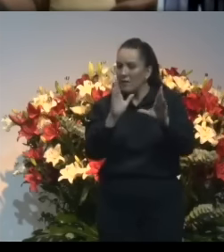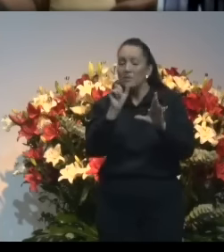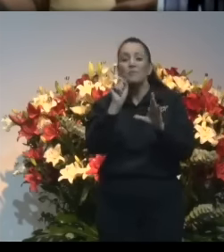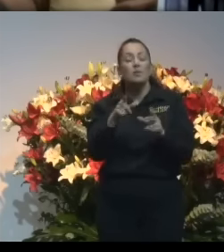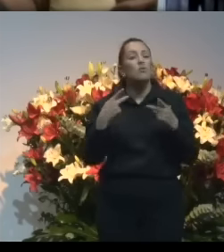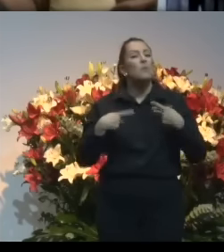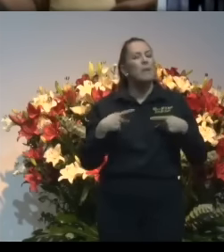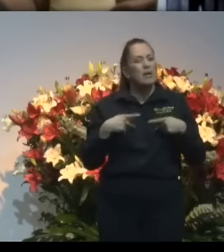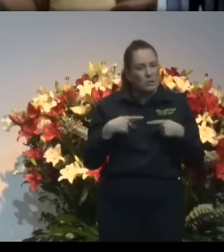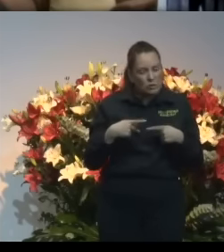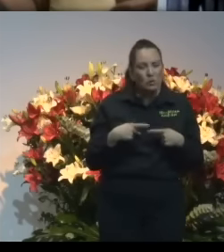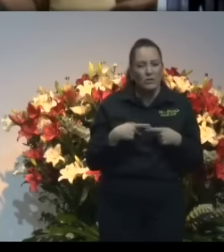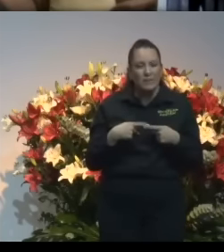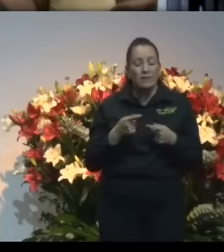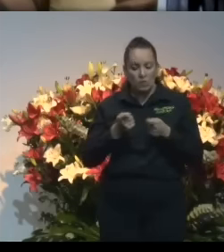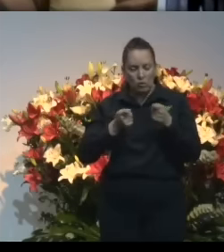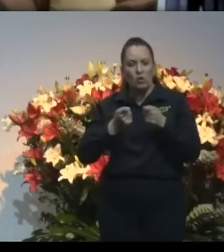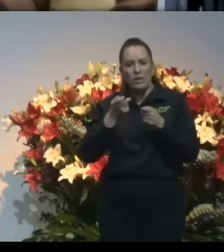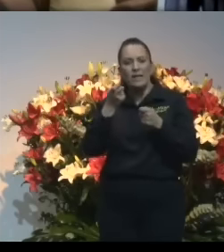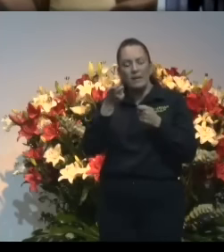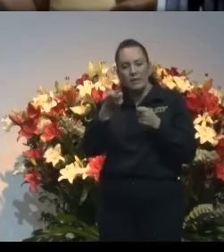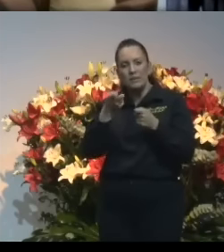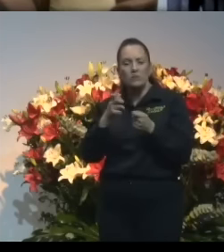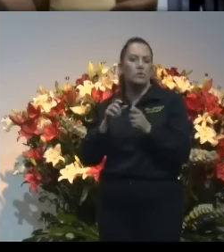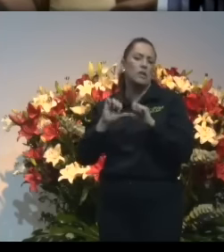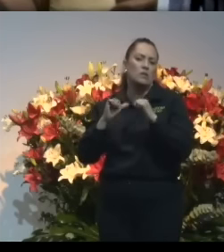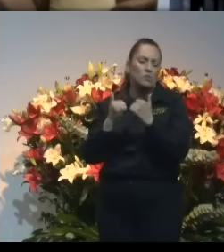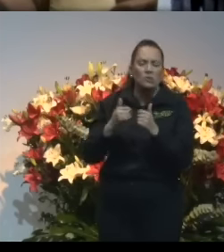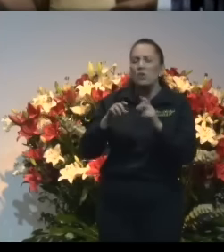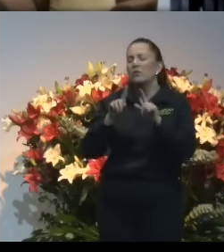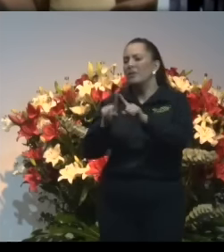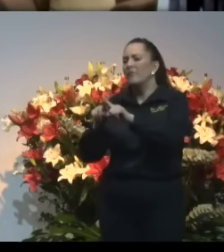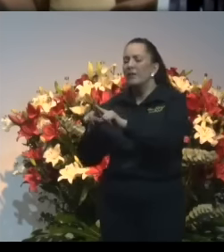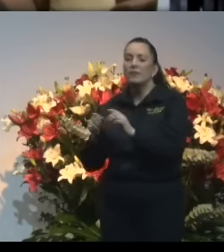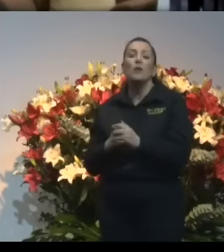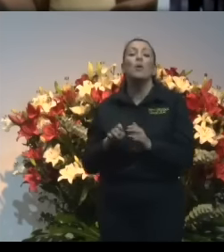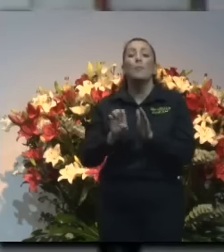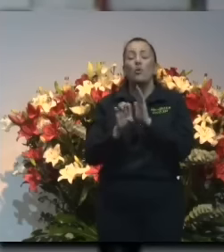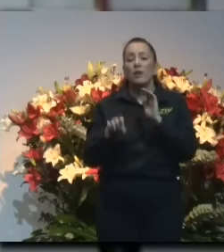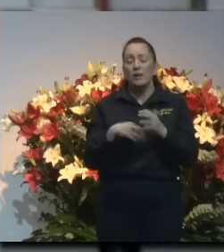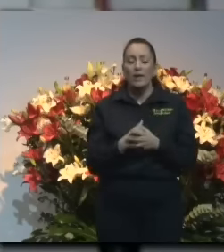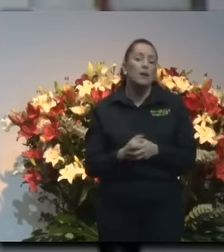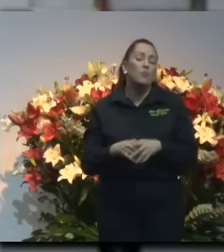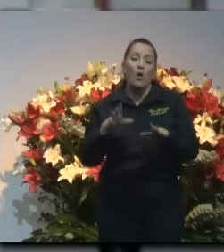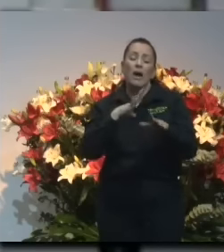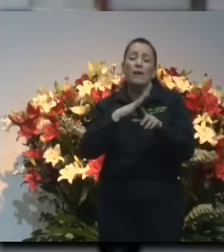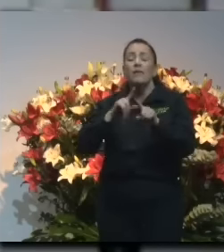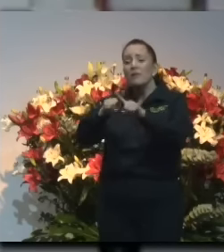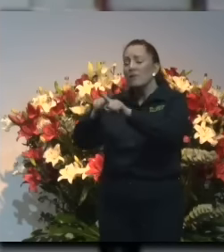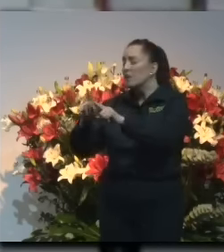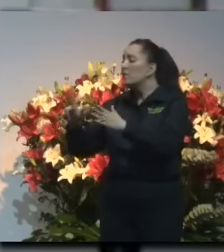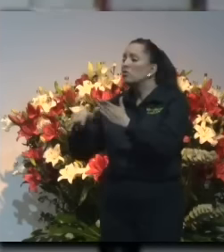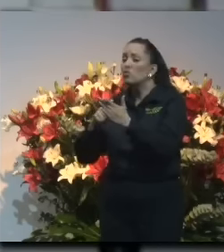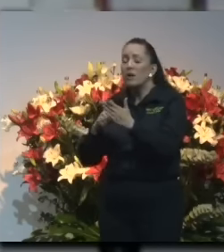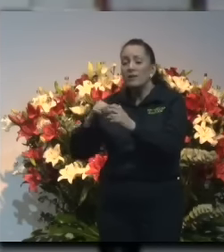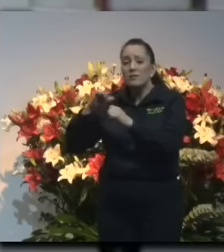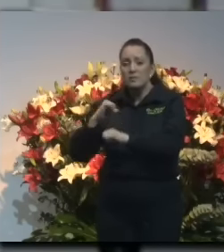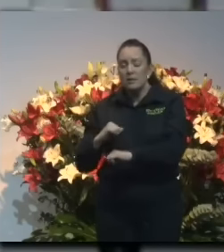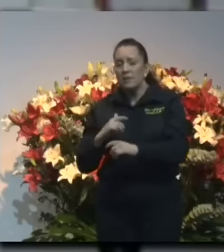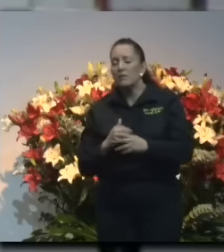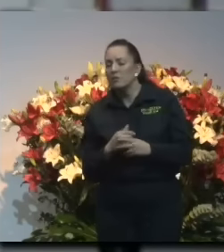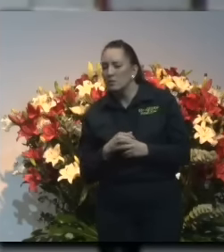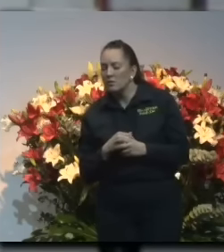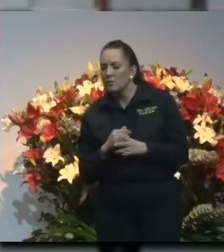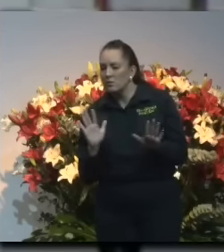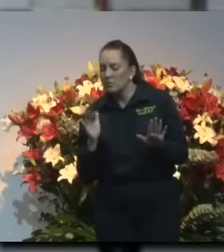sean políticos, y esto sucede, por ejemplo, en La Laguna, en Coahuila, donde la sociedad civil lo hace. Y más que para tomar en